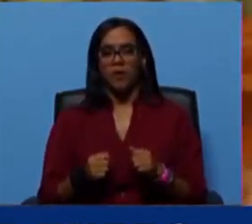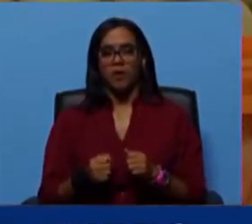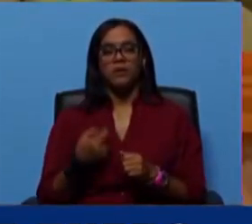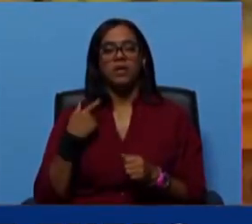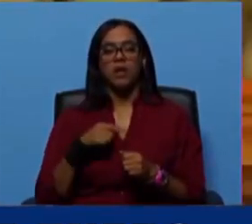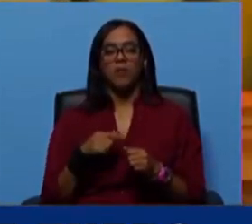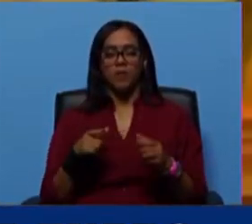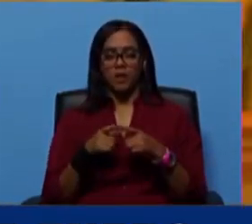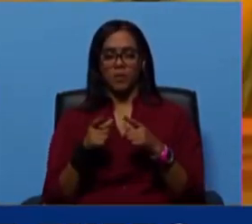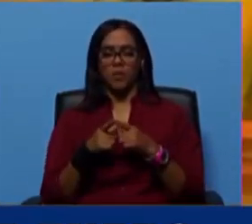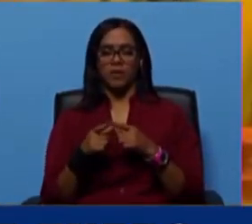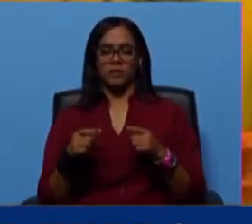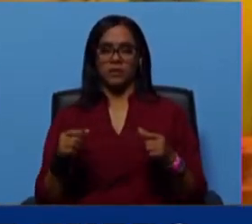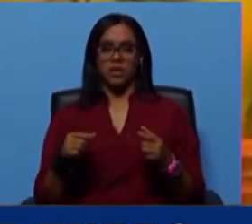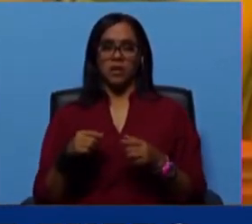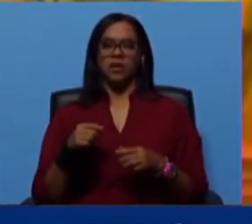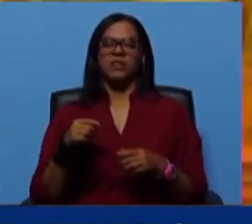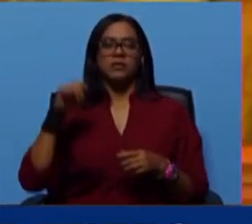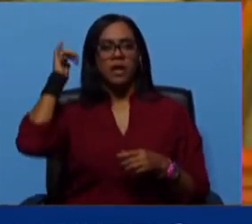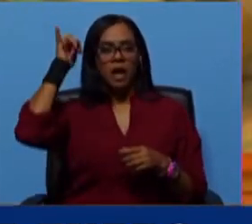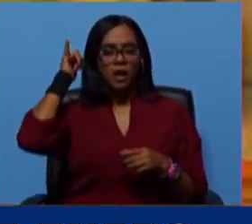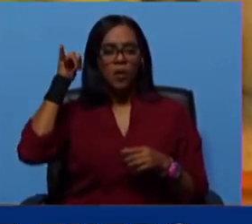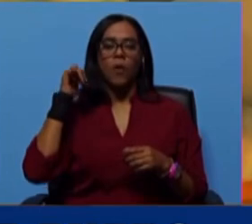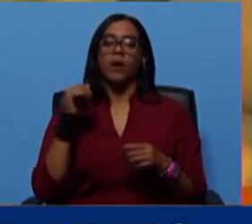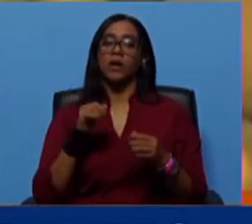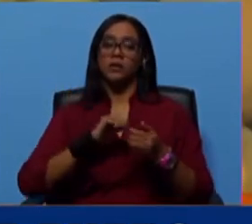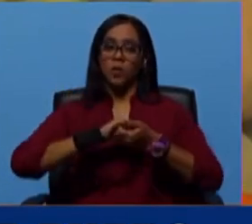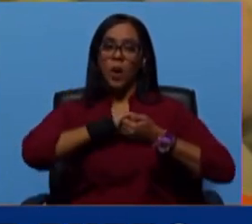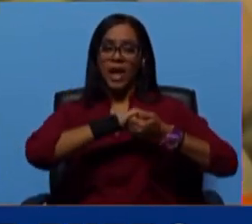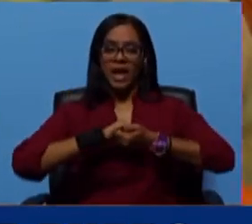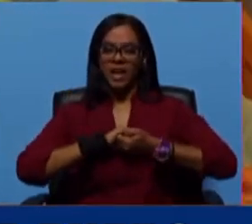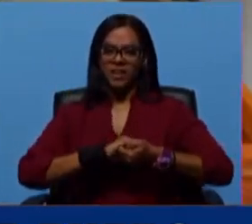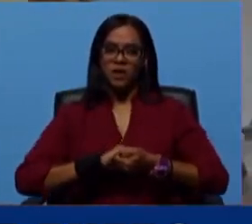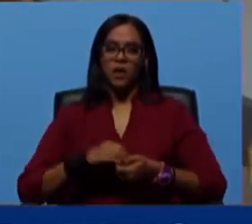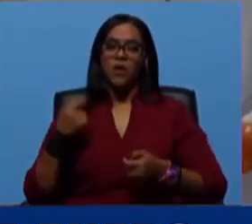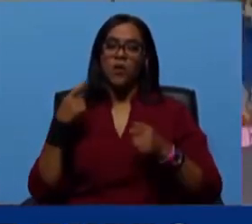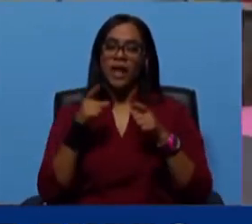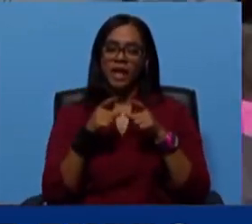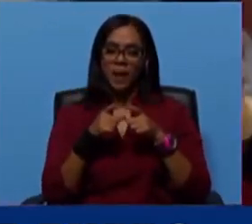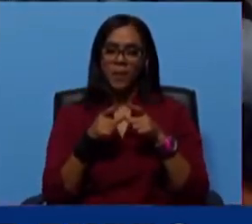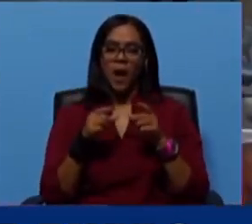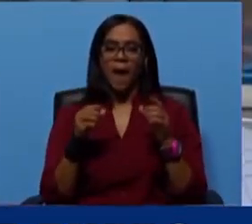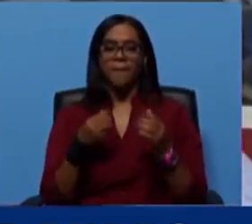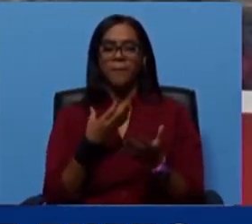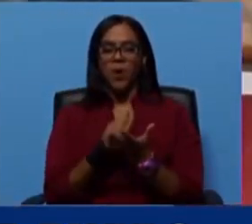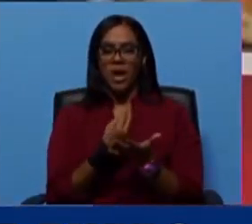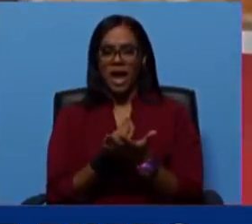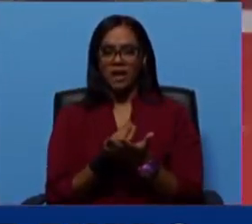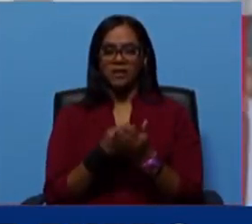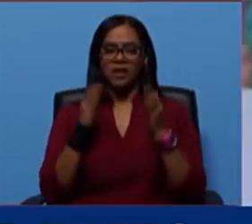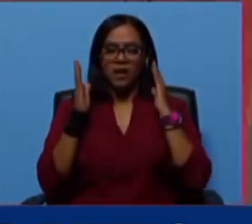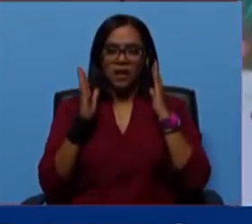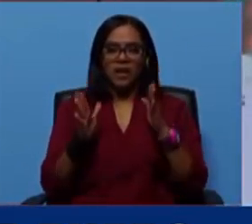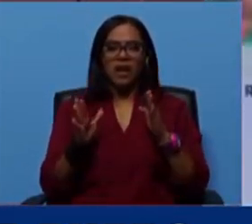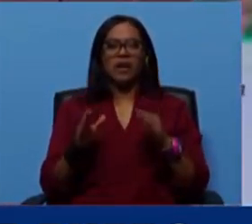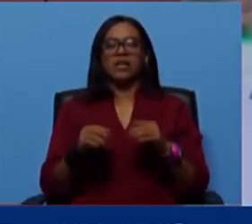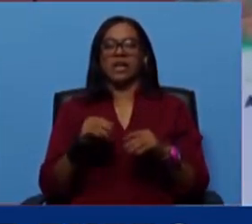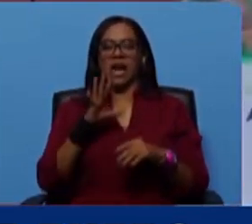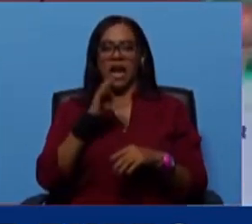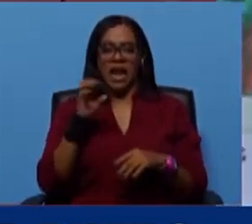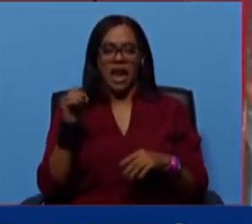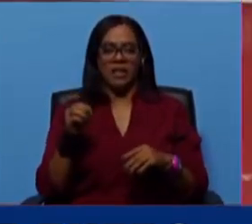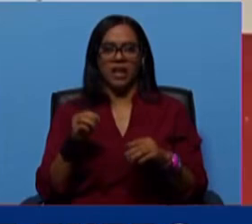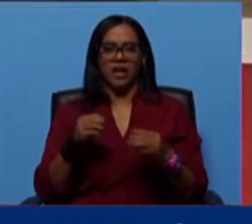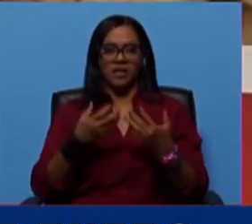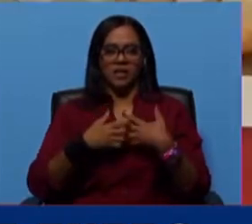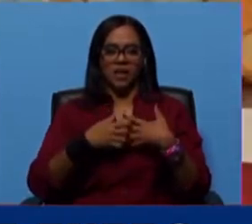estado Yaracuy, tenemos un equipo en el estado Trujillo y tenemos un equipo en Monagas para atender aproximadamente 500 bodegas en